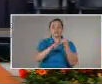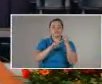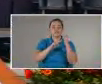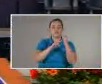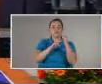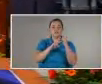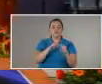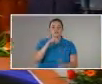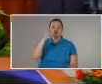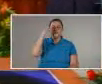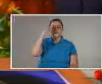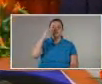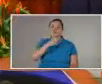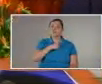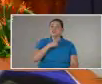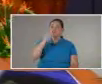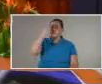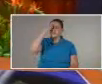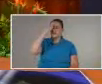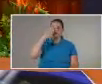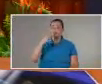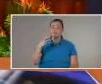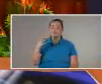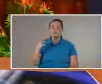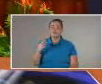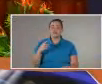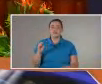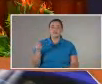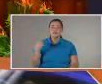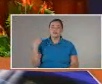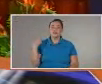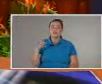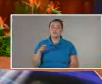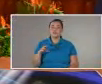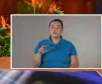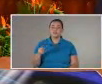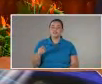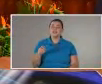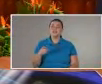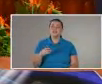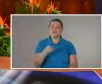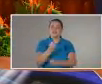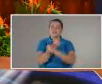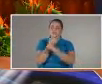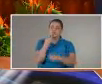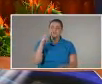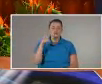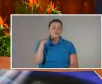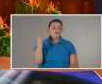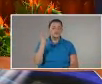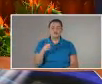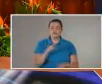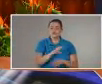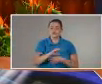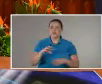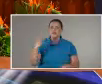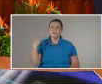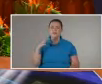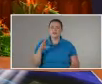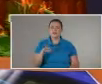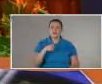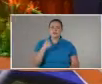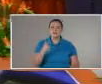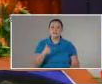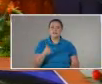Solo sé que para los que aman a Dios, todas las cosas les van a ayudar a bien. Solo sé que hay una bienaventuranza para el que llora, para